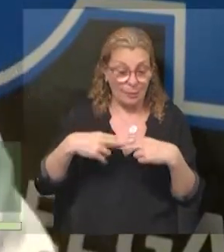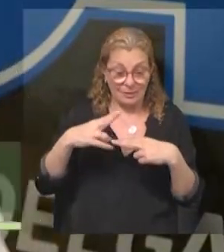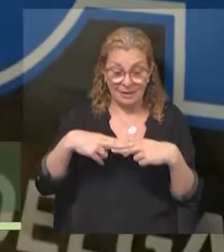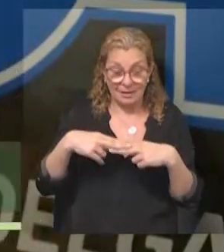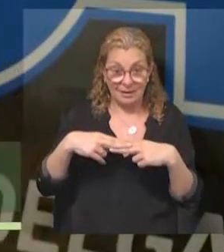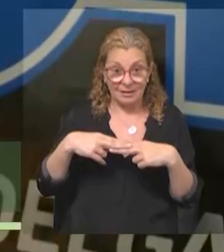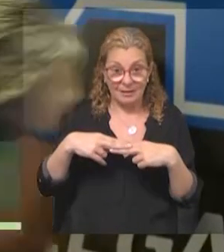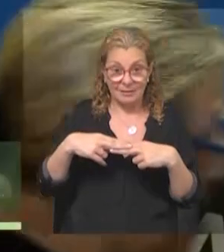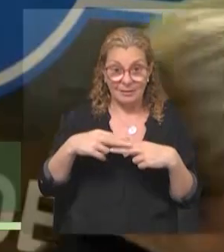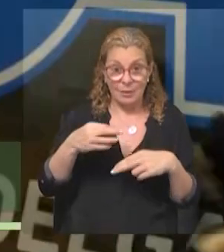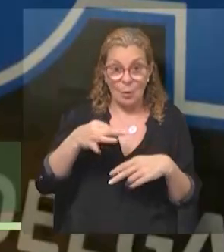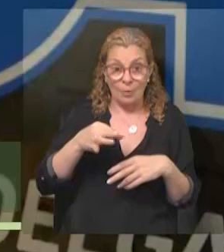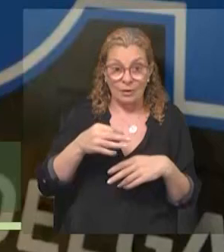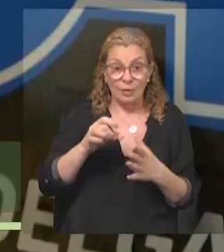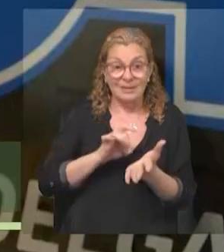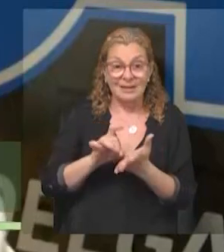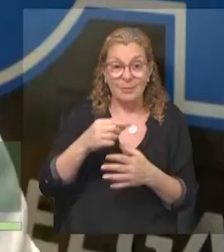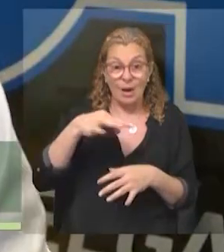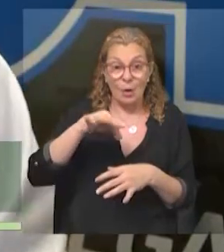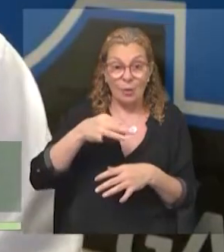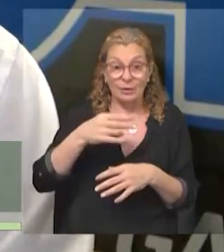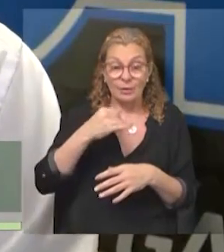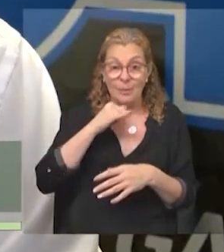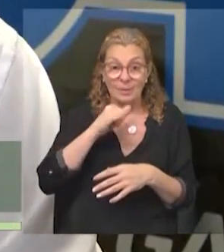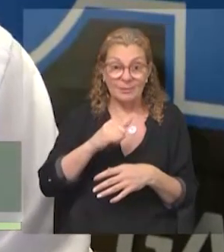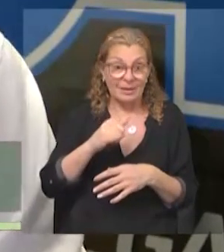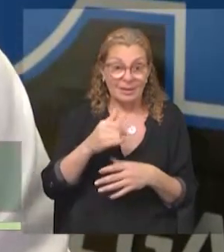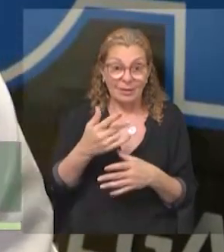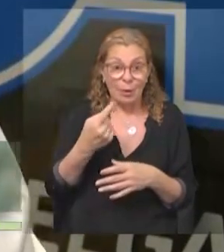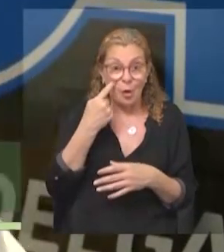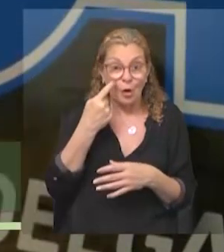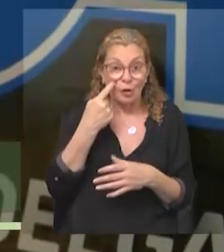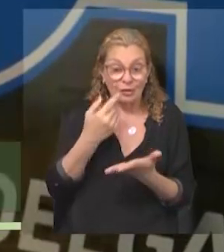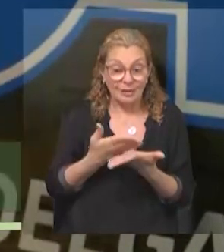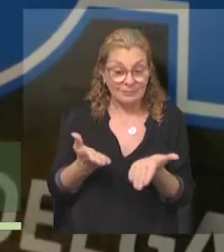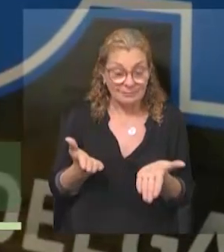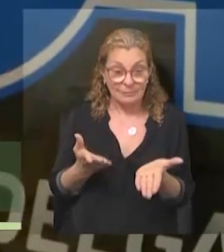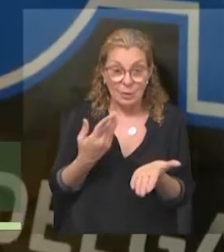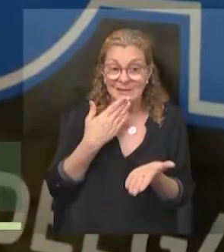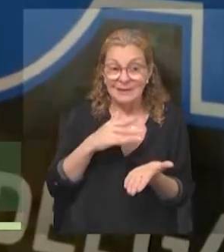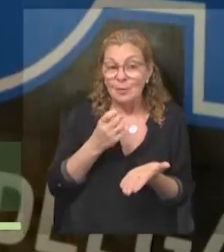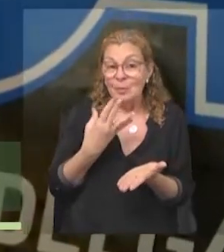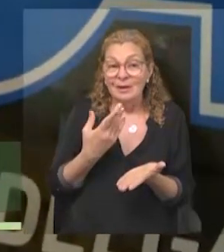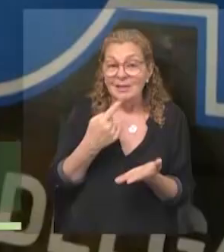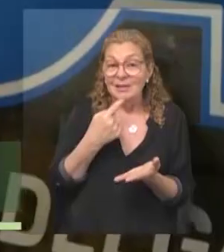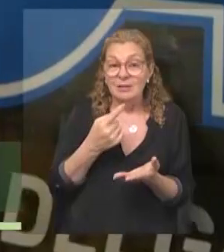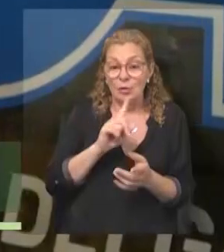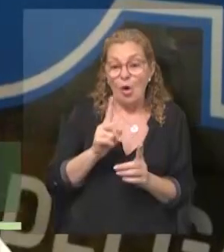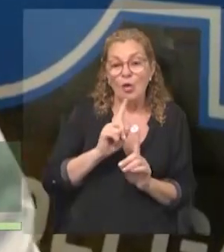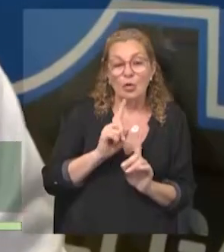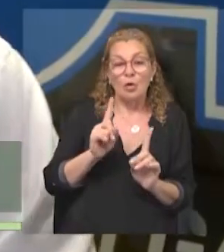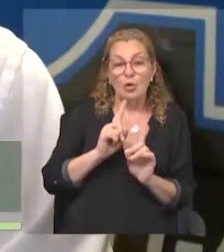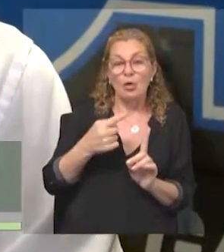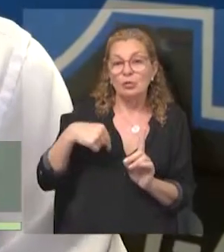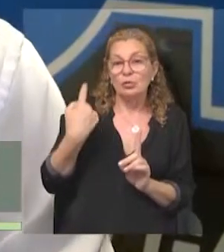sistema único de reclamo Entonces no entendemos por cuando se conocen entran en una visión negacionista de lo que